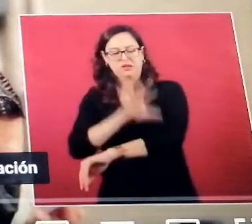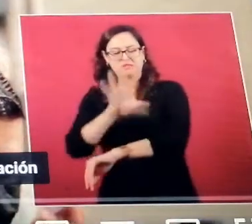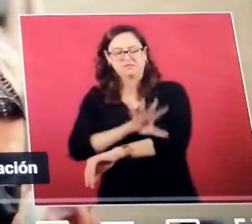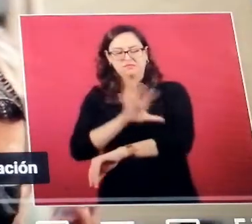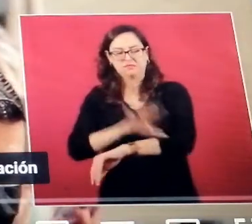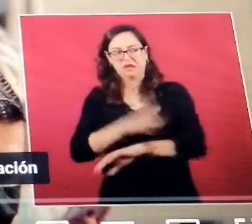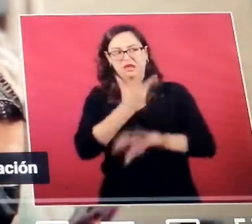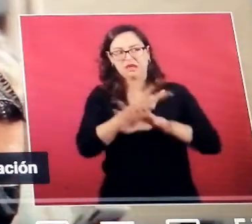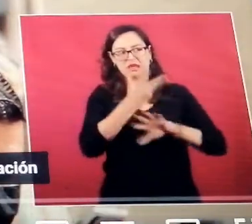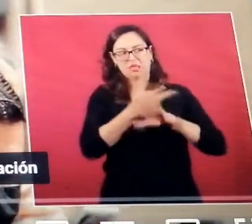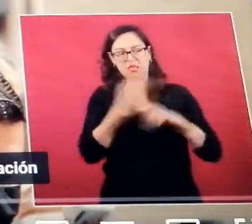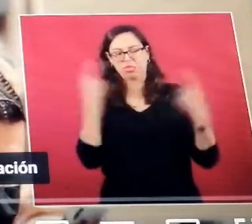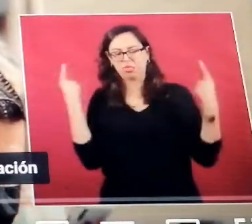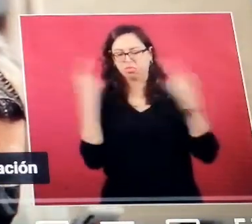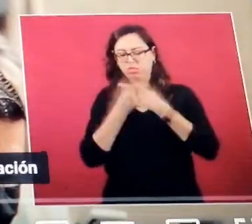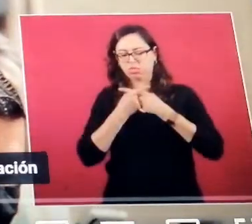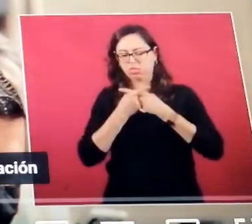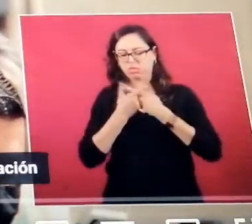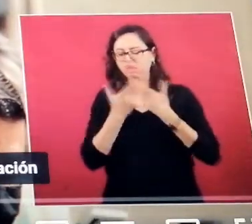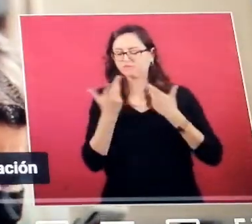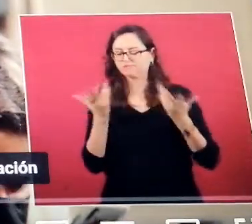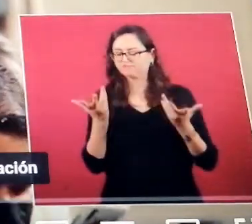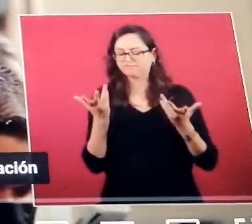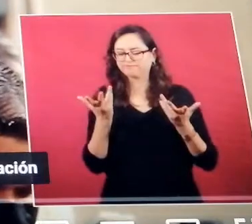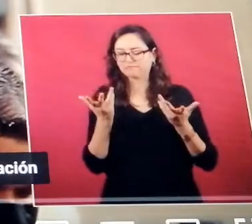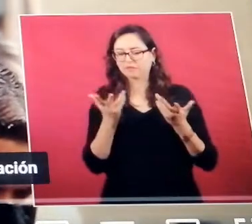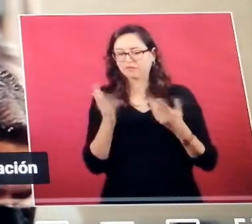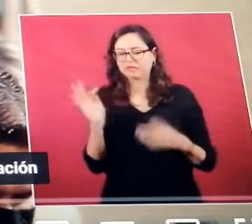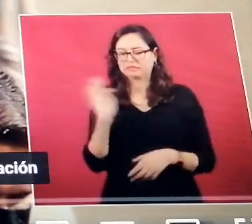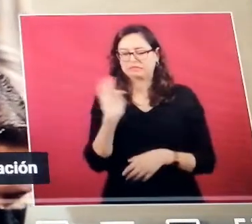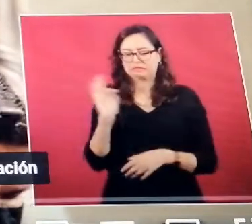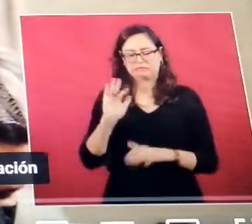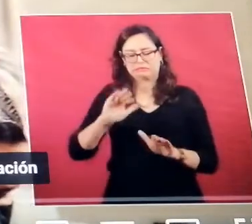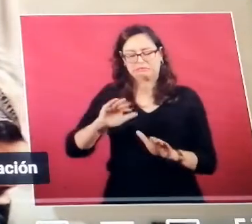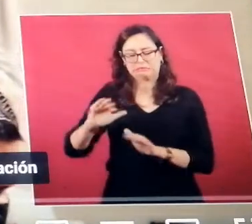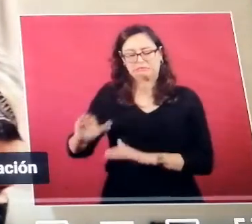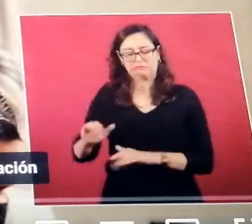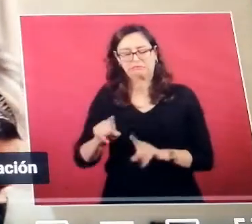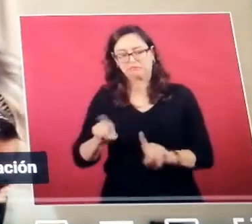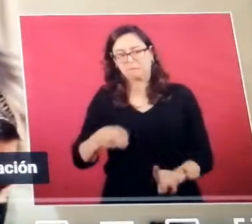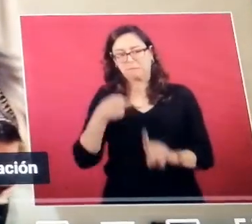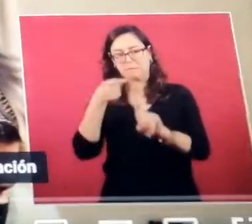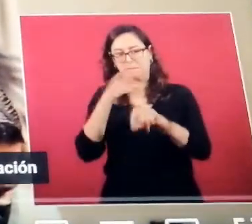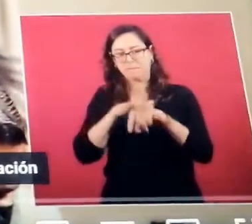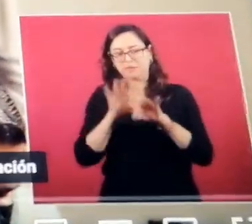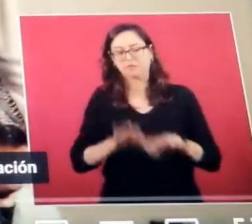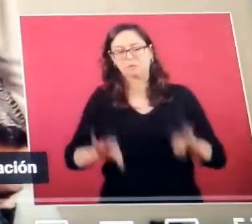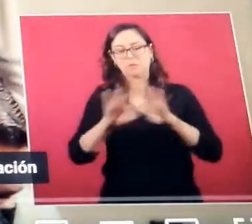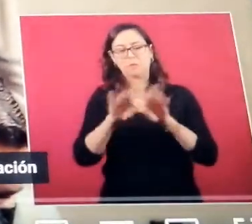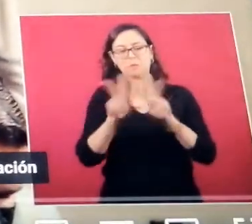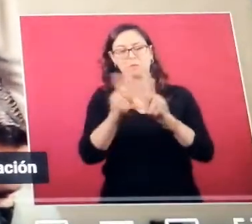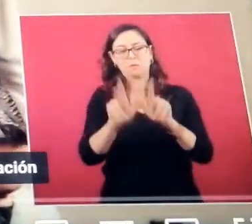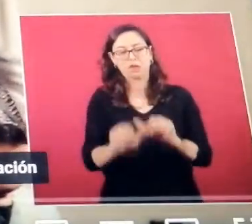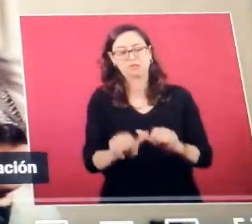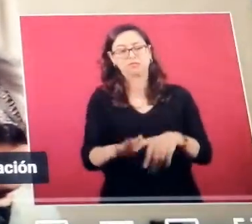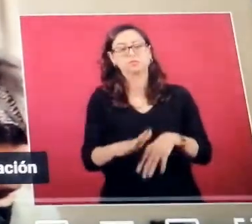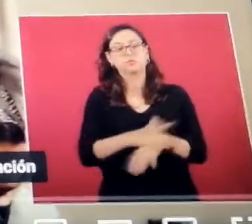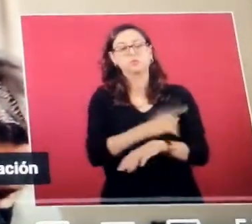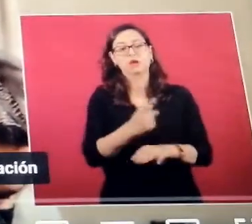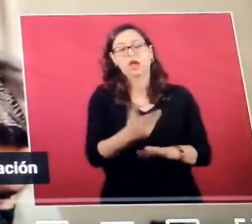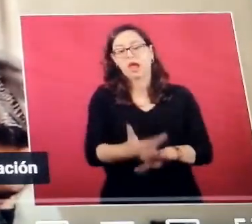tiempo llamar a la paz, sobre todo porque usted ha mencionado que ahora con lo que la visita de los funcionarios de Estados